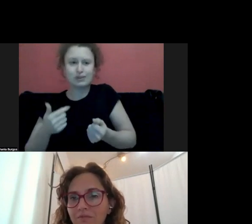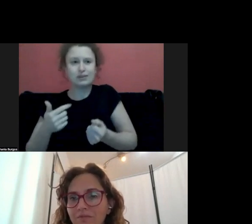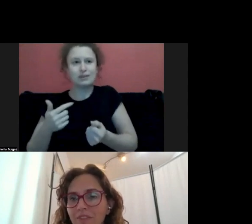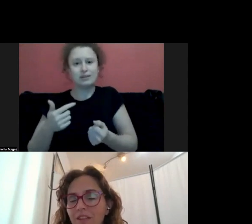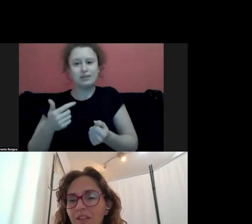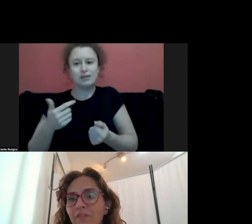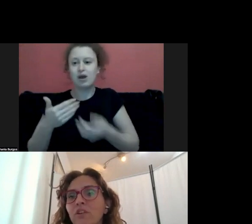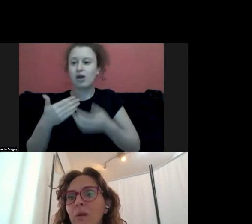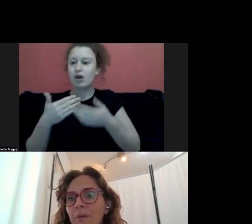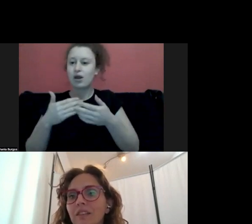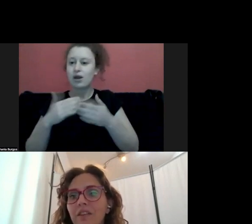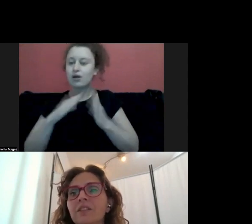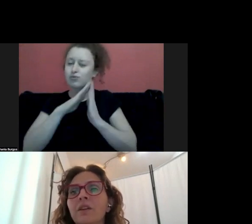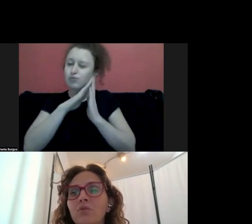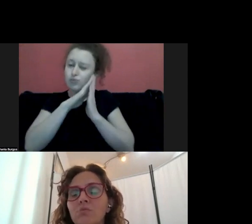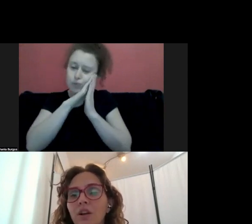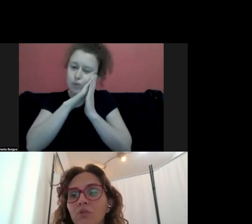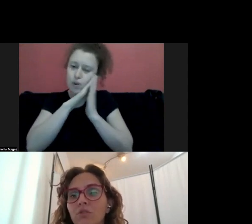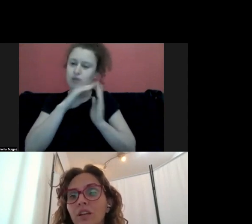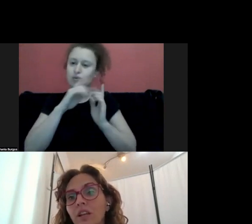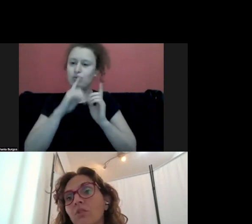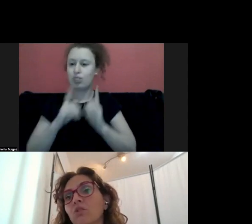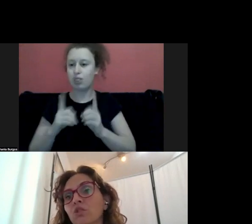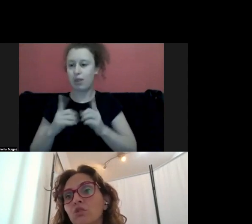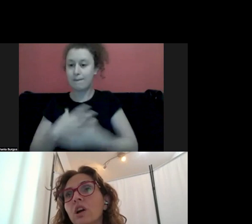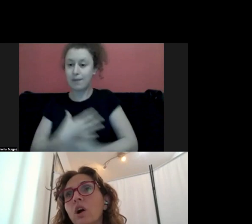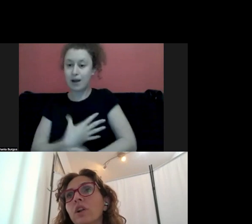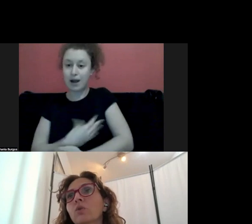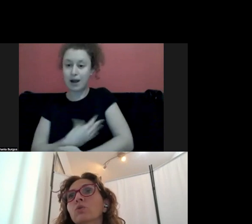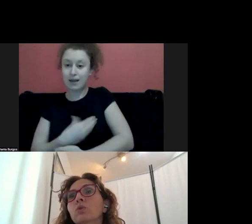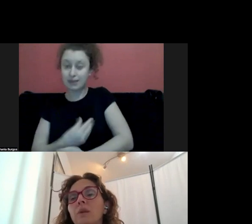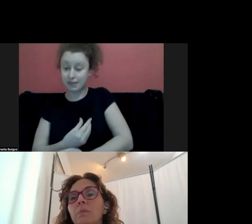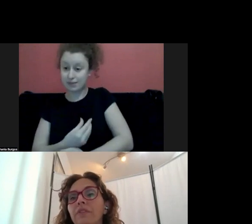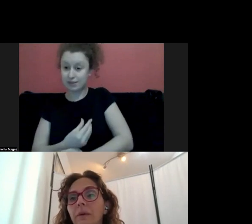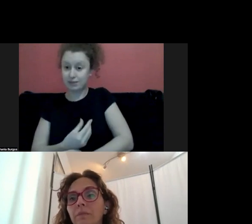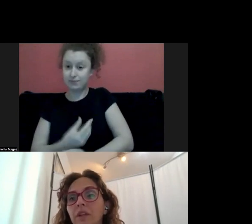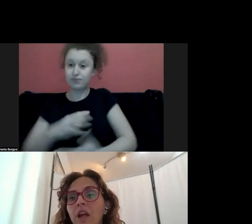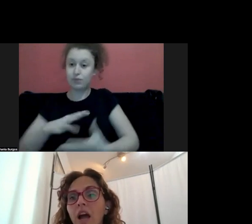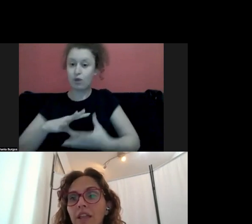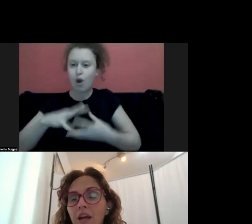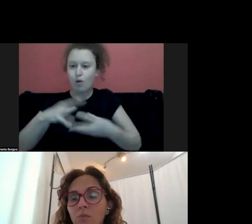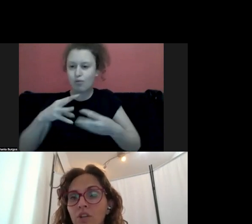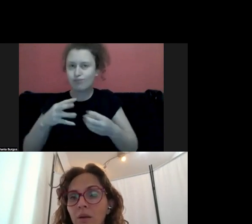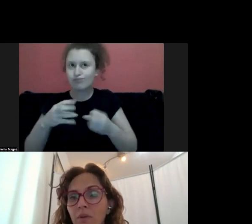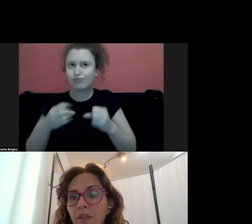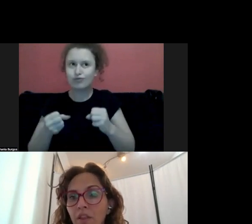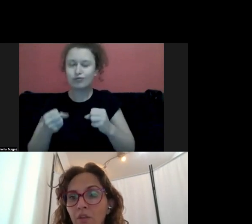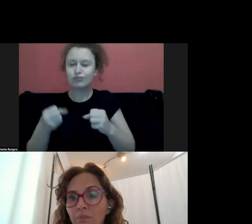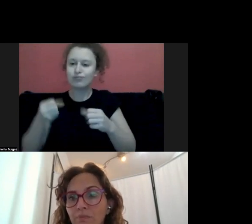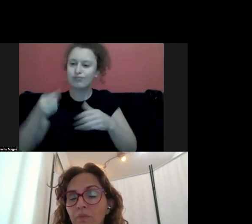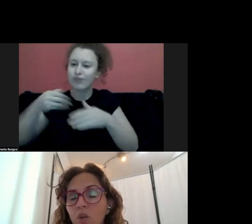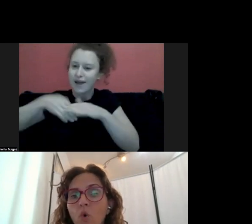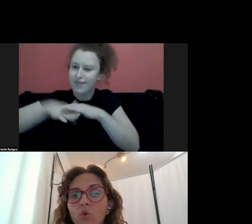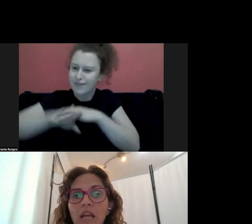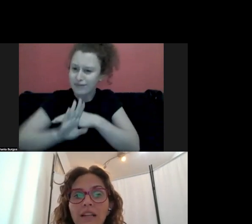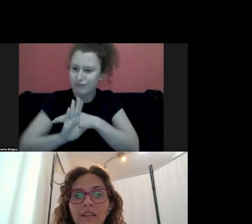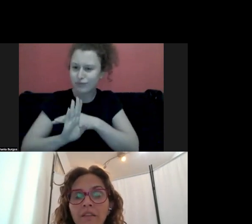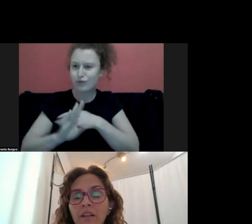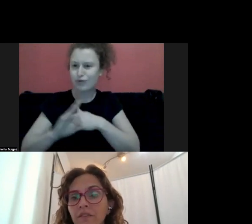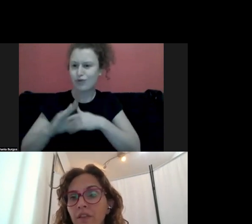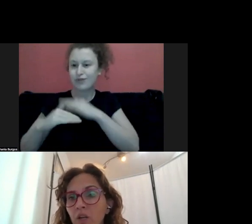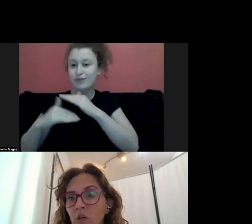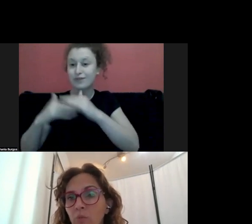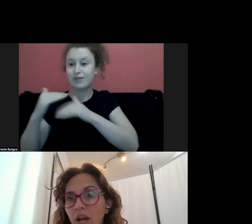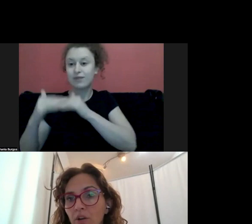participa y forma parte del desarrollo humano. Que nosotros ahora culturalmente hayamos establecido una